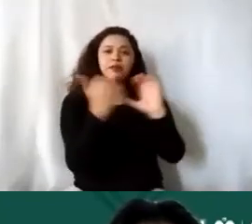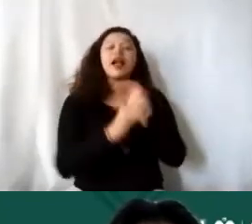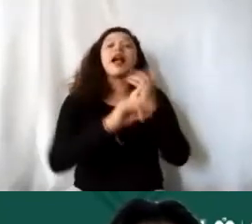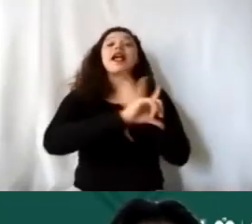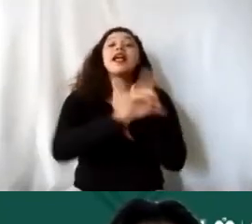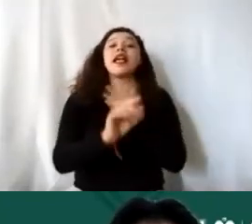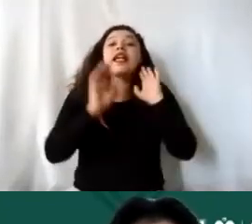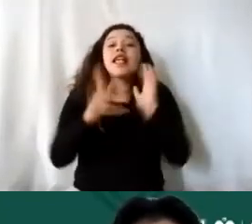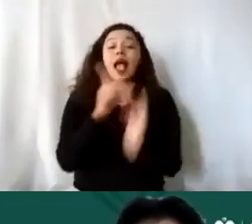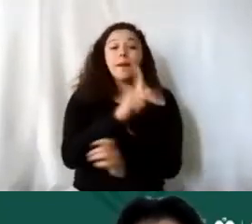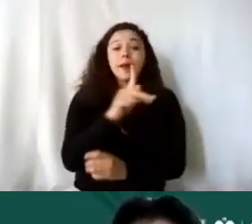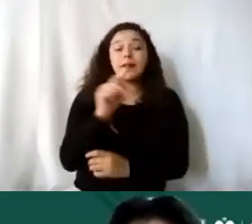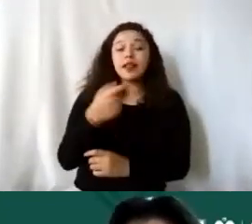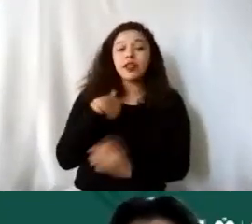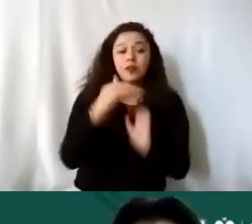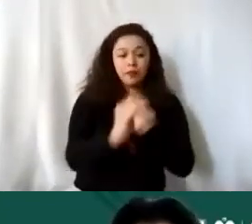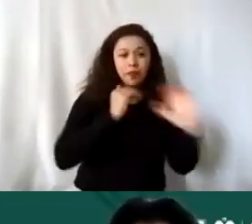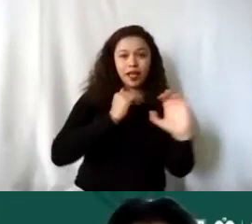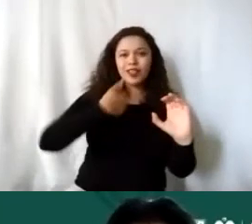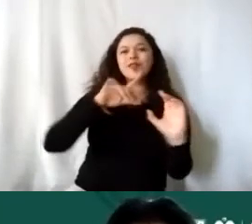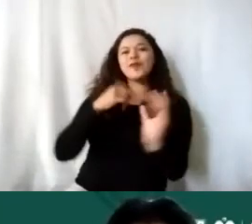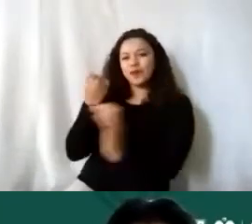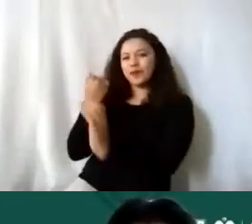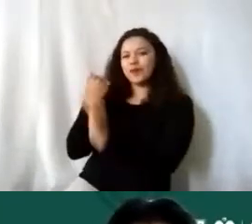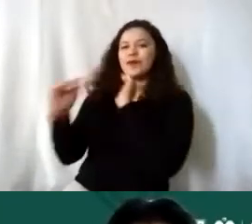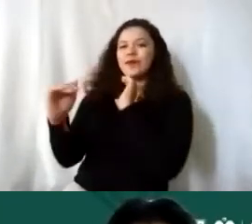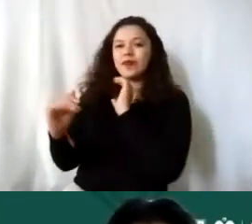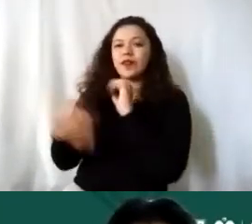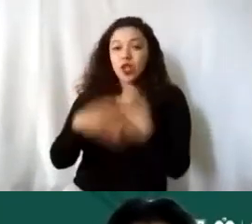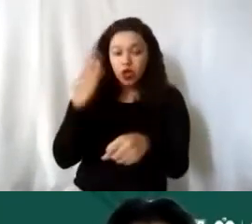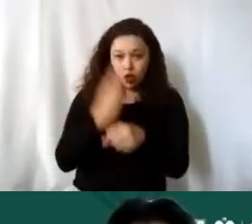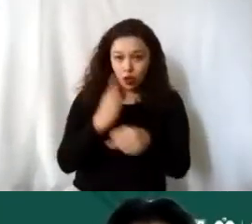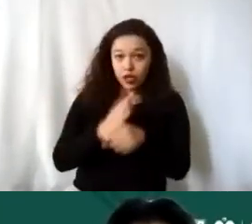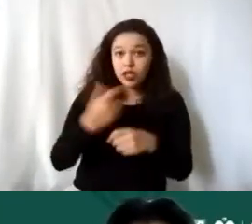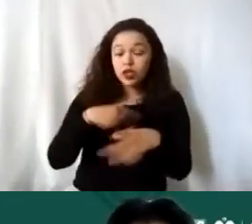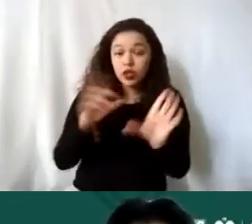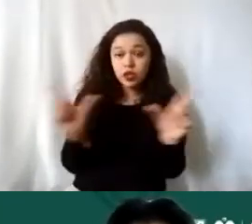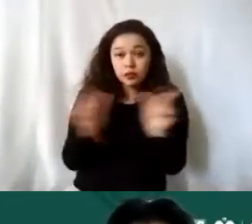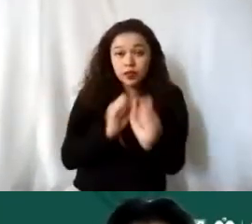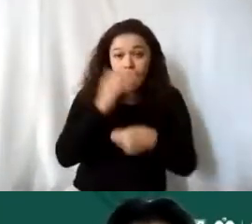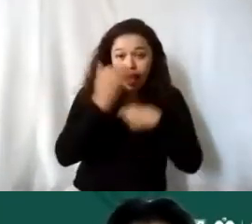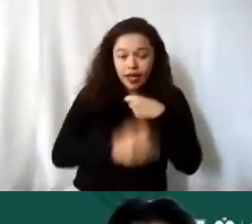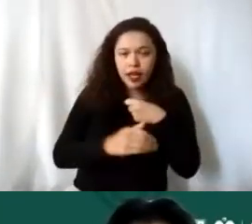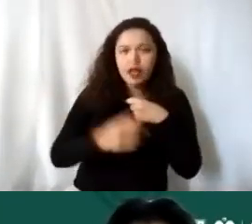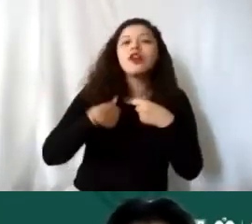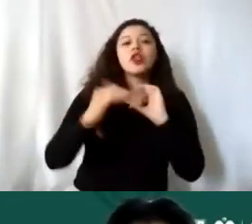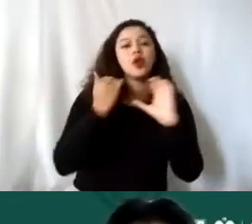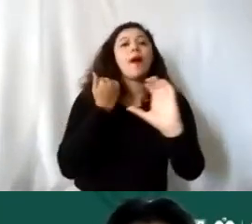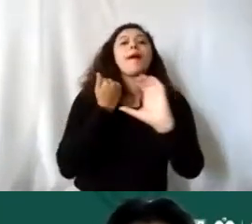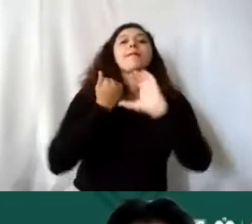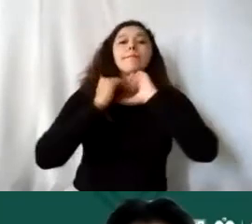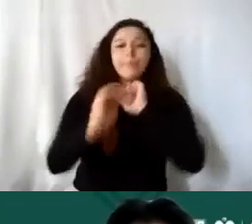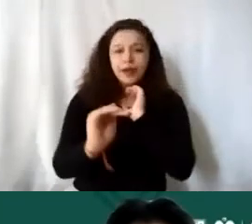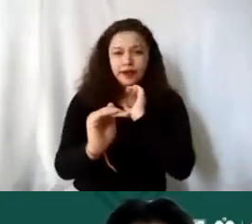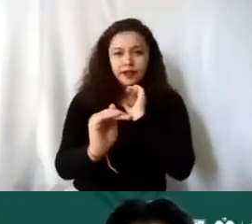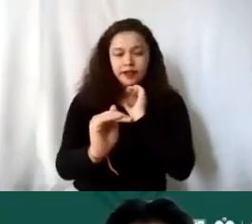las presentaciones se las haré llegar. Sí, yo ¿Perfecto? se la envío ahorita que concluyamos, se la hago llegar la